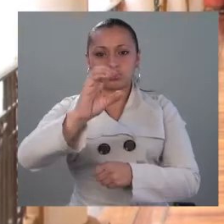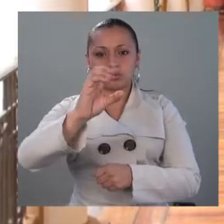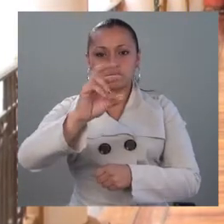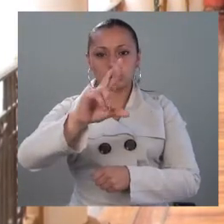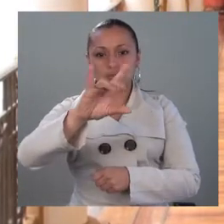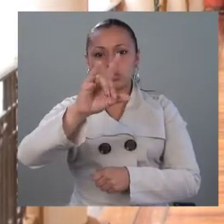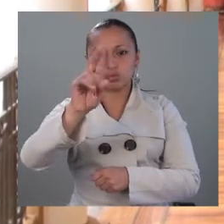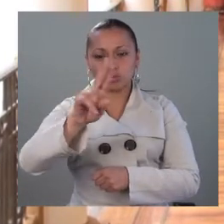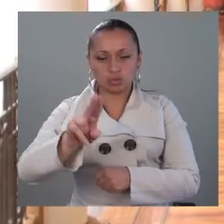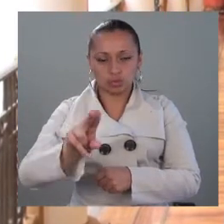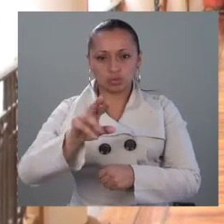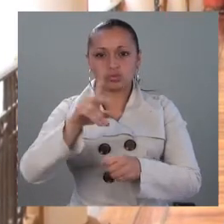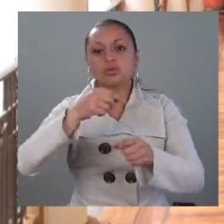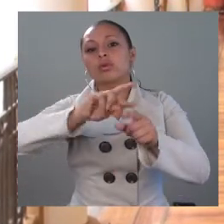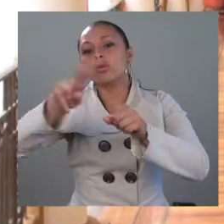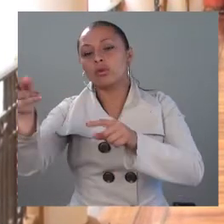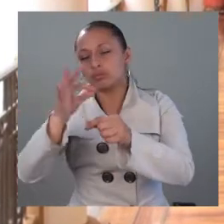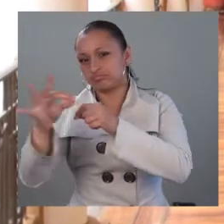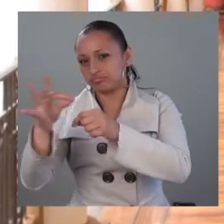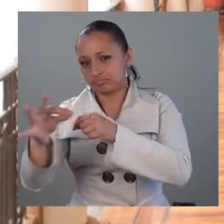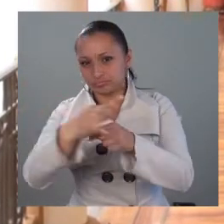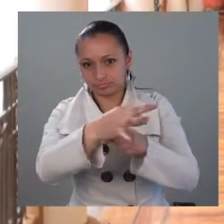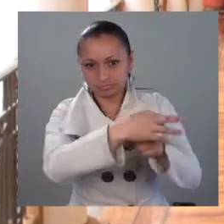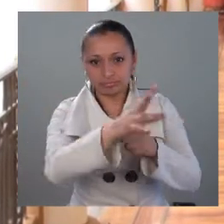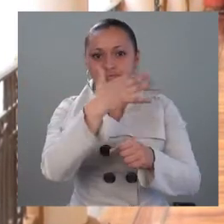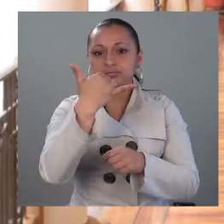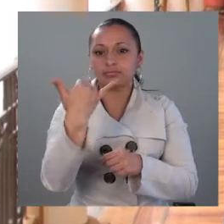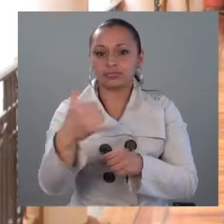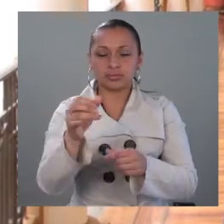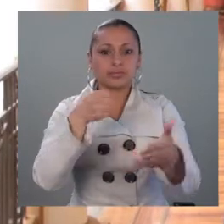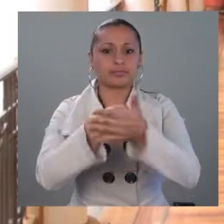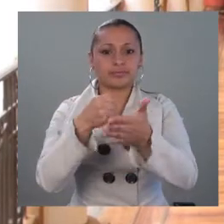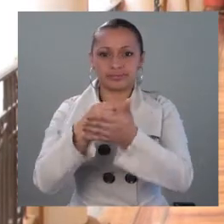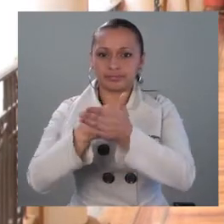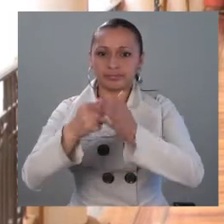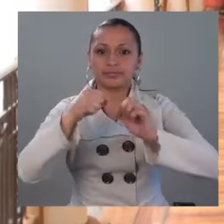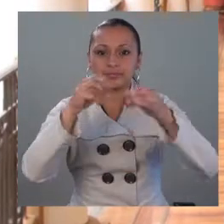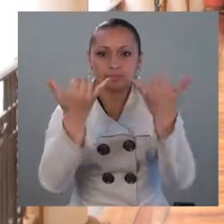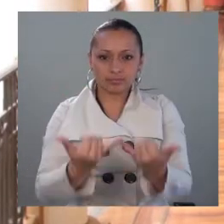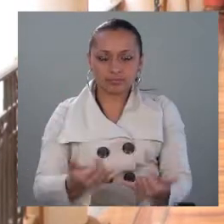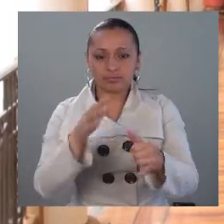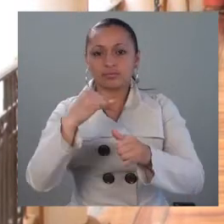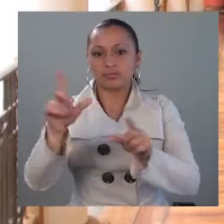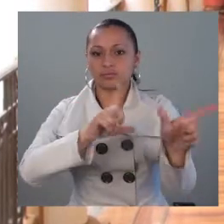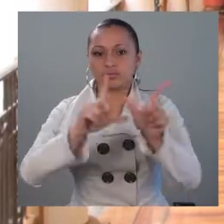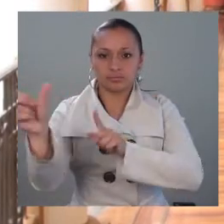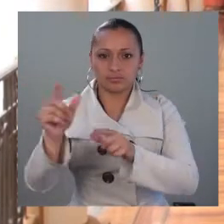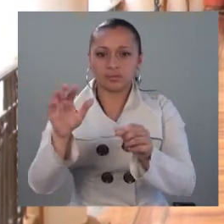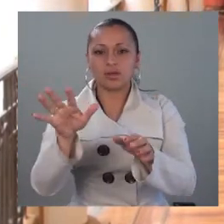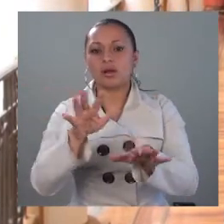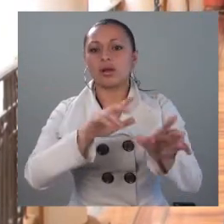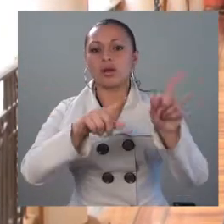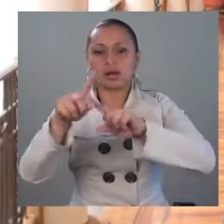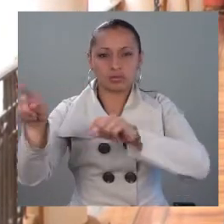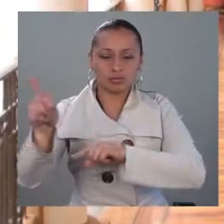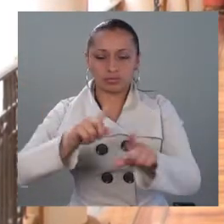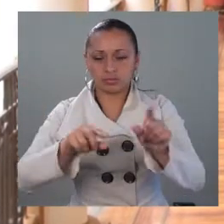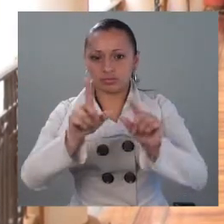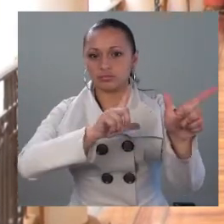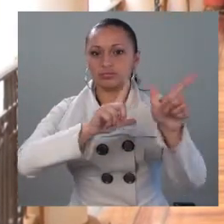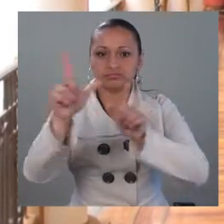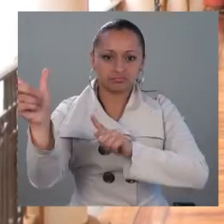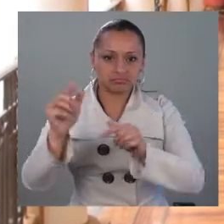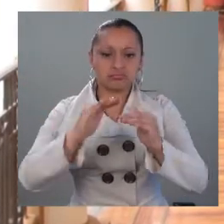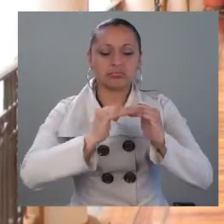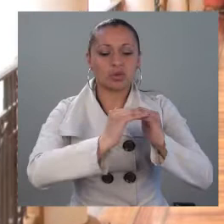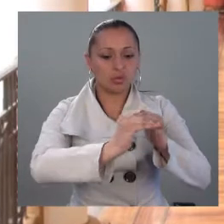y 3 kilómetros en el sector de San Pablo. Ya se está ejecutando en este momento, ya está realizada lo que es la parte de la